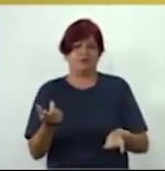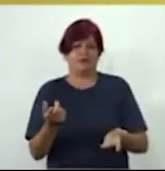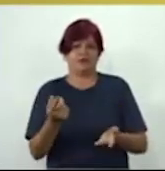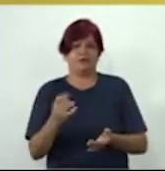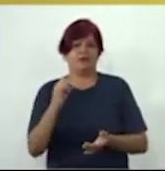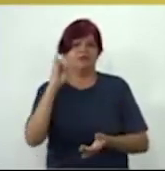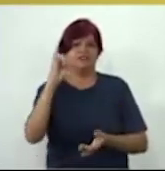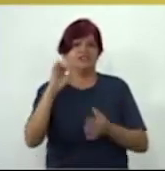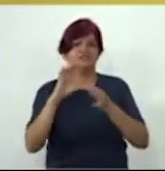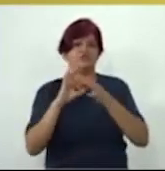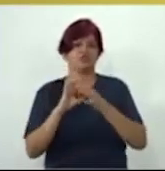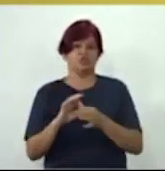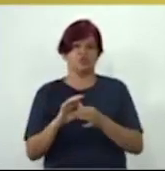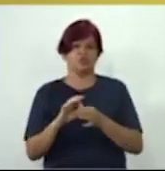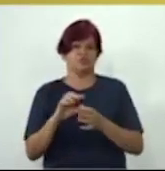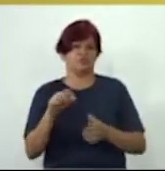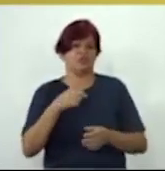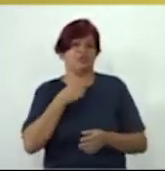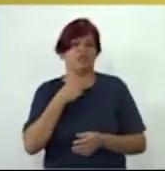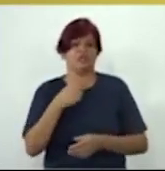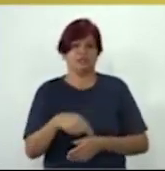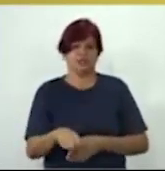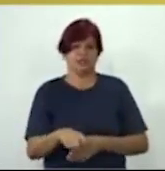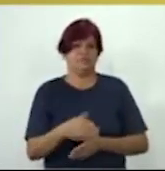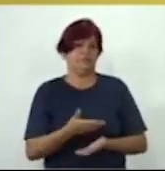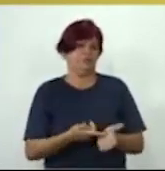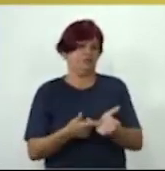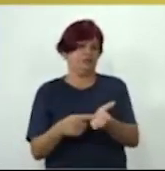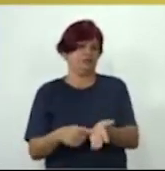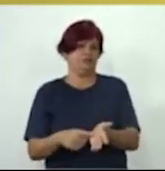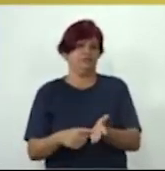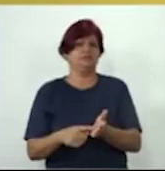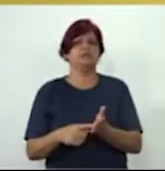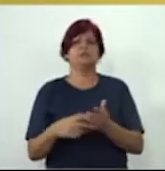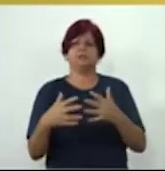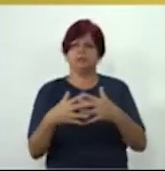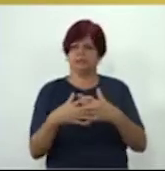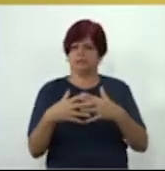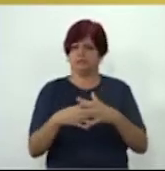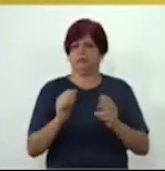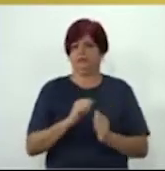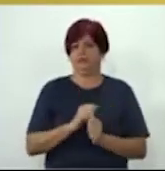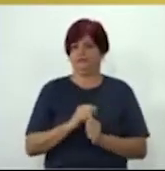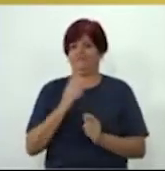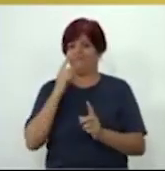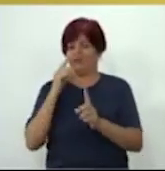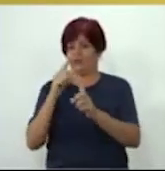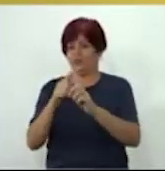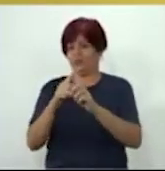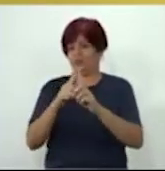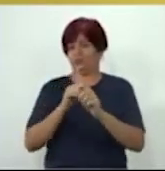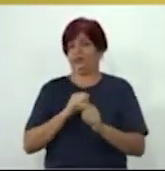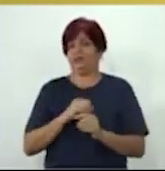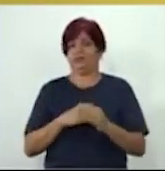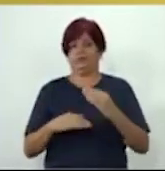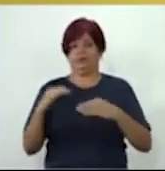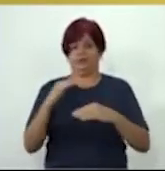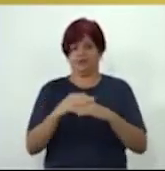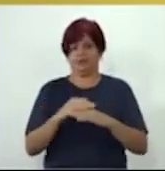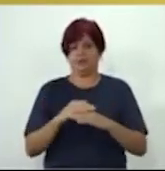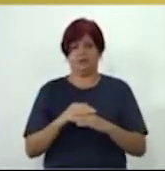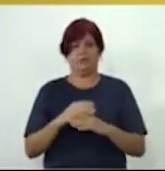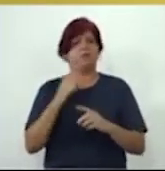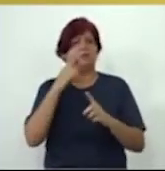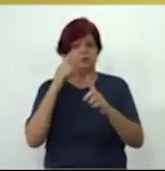grado, en este ejemplo que se presenta coinciden, o sea, son los objetivos del nivel y los objetivos